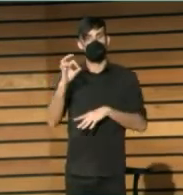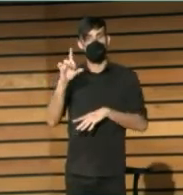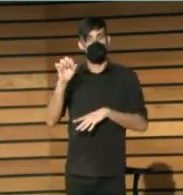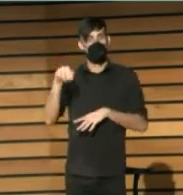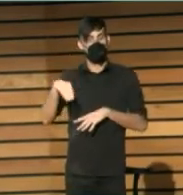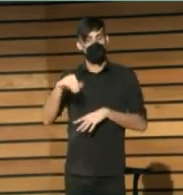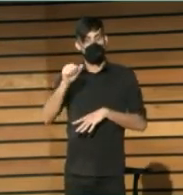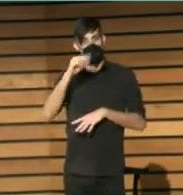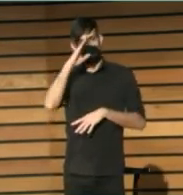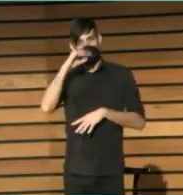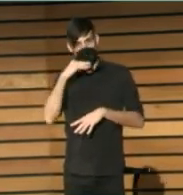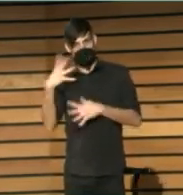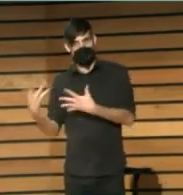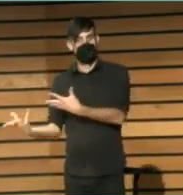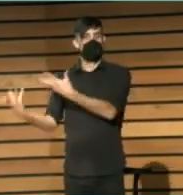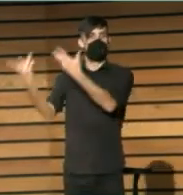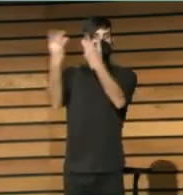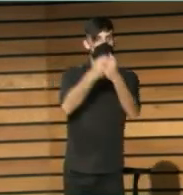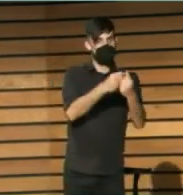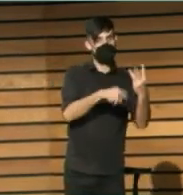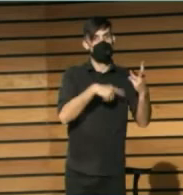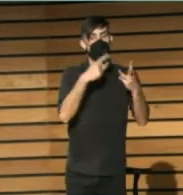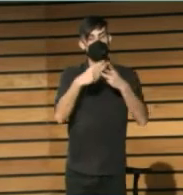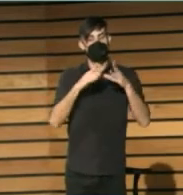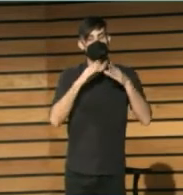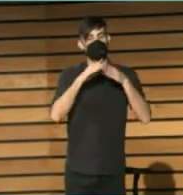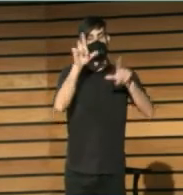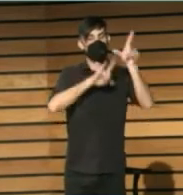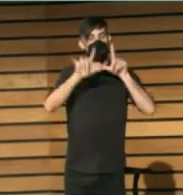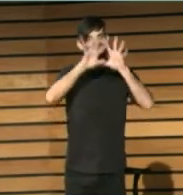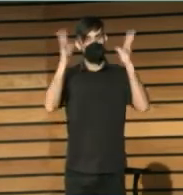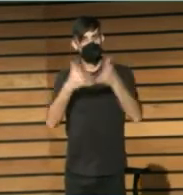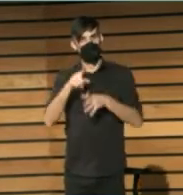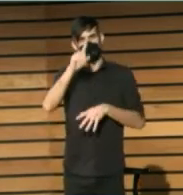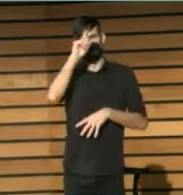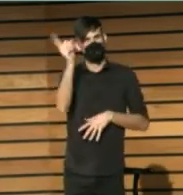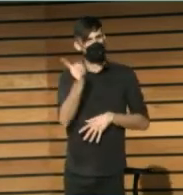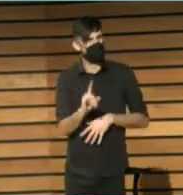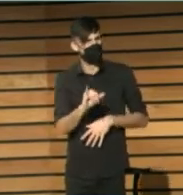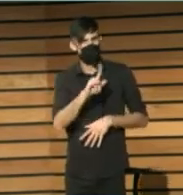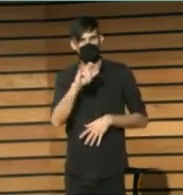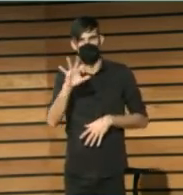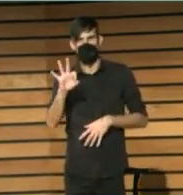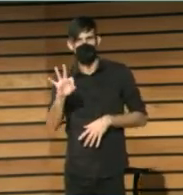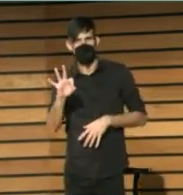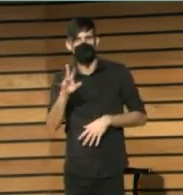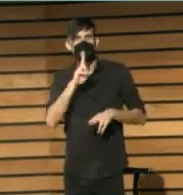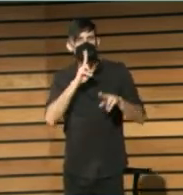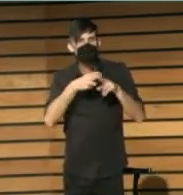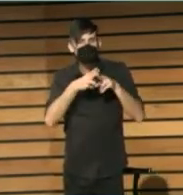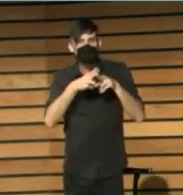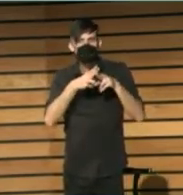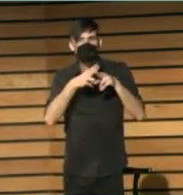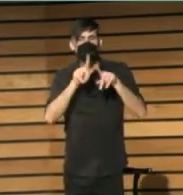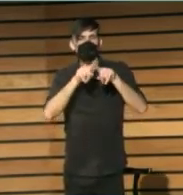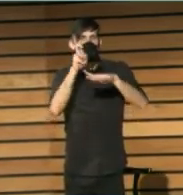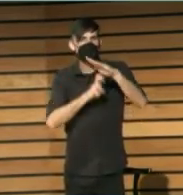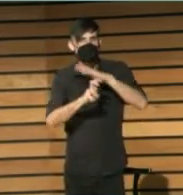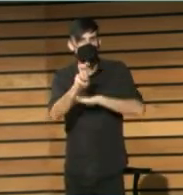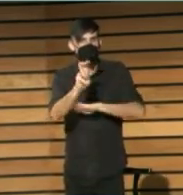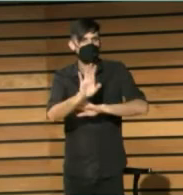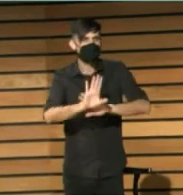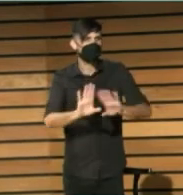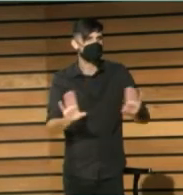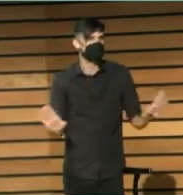sus pequeñeces y con Julio Verne, de cuyo título no recuerdo sino la palabra submarino. Los